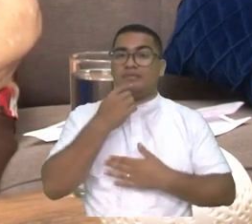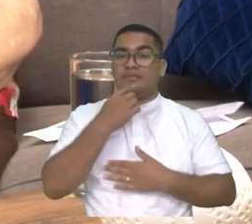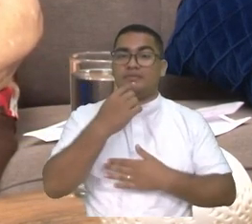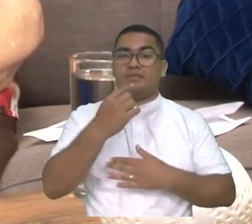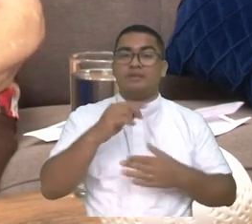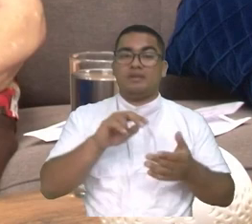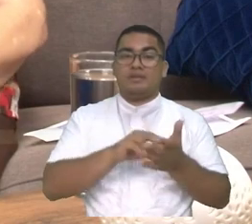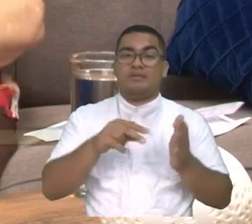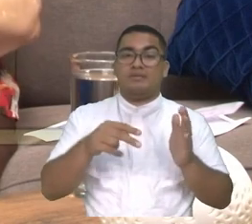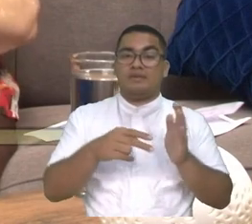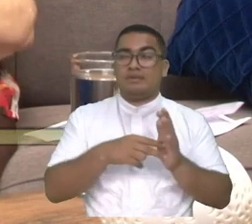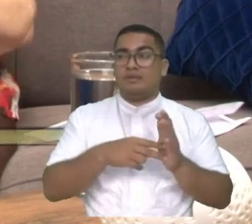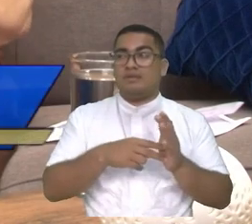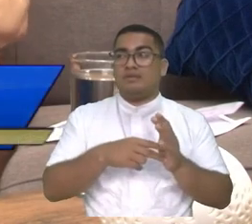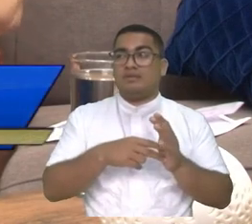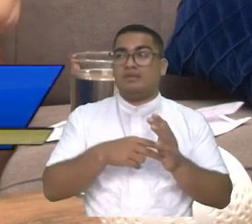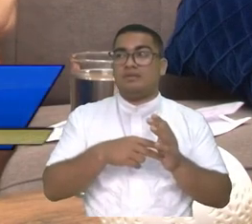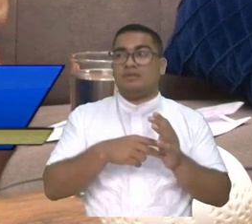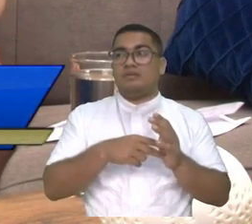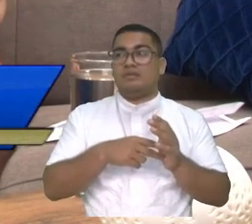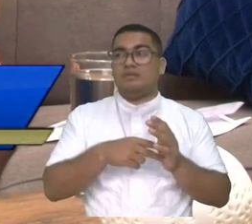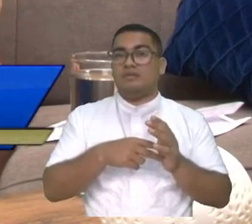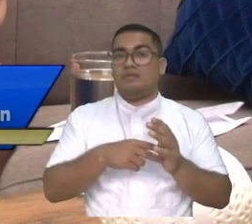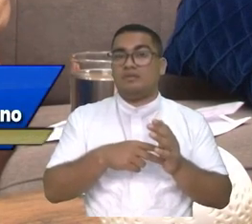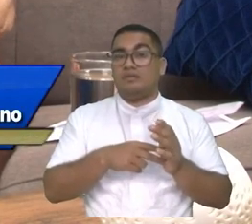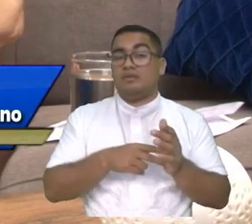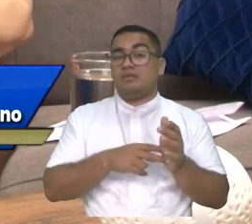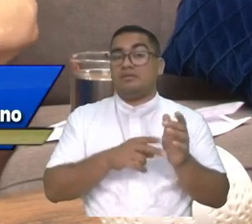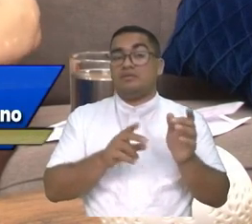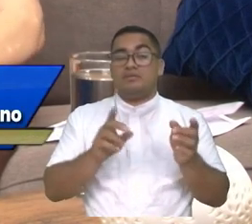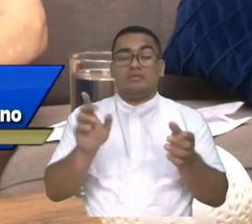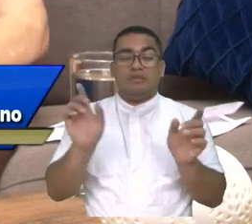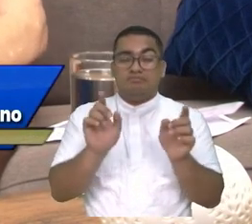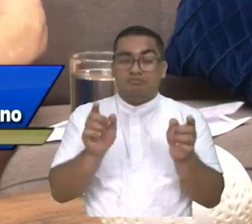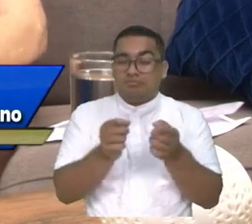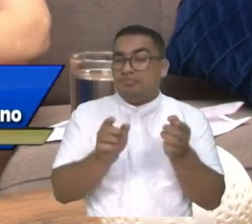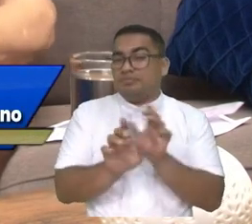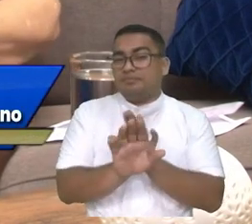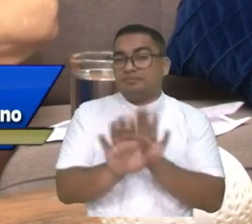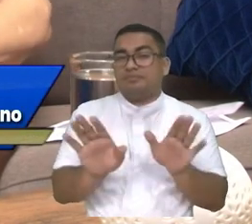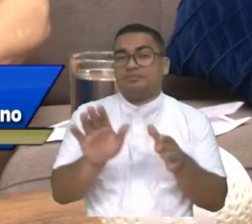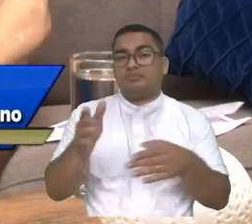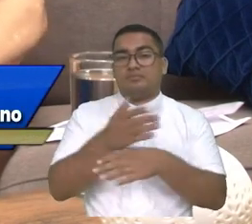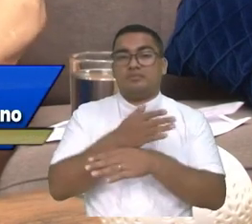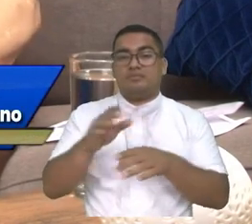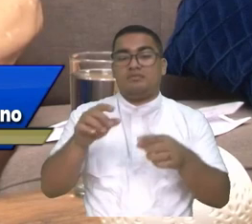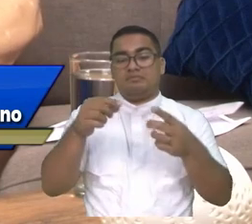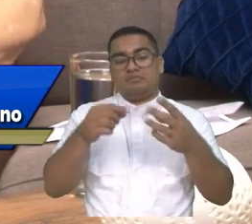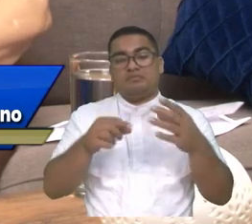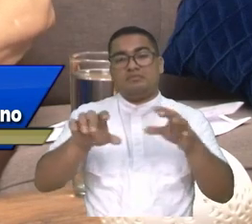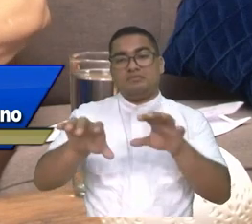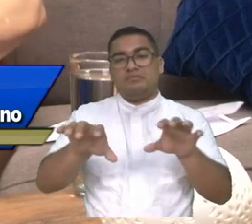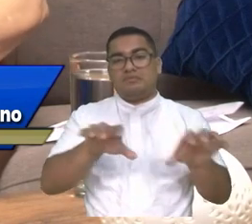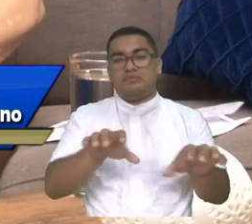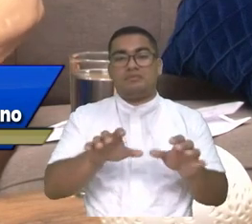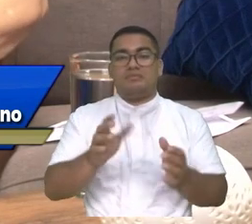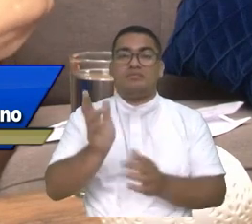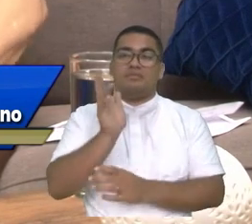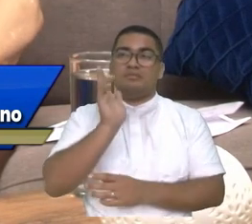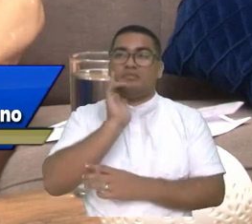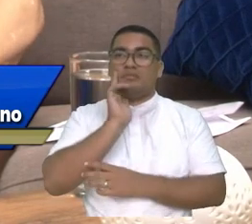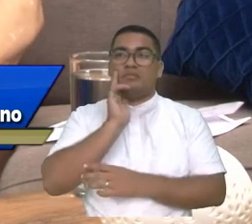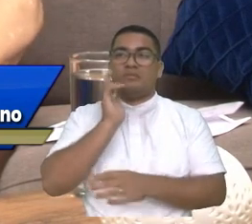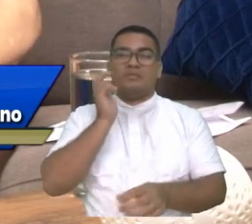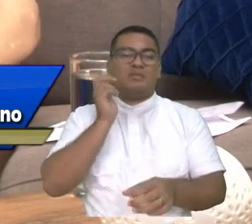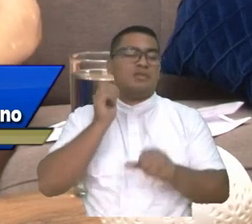el cierre, una parte del cierre de las actividades darianas, porque nosotros